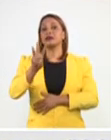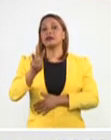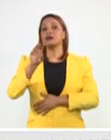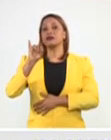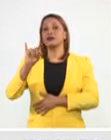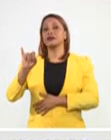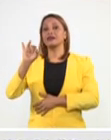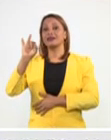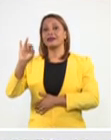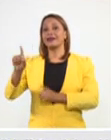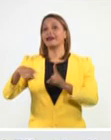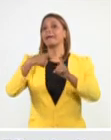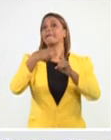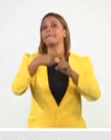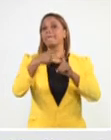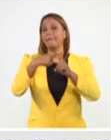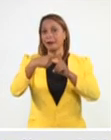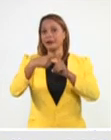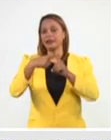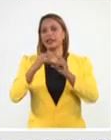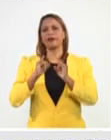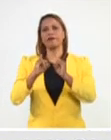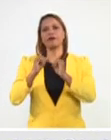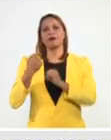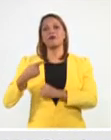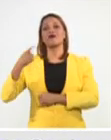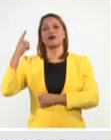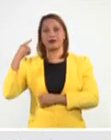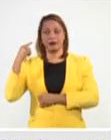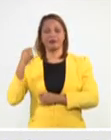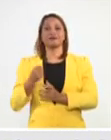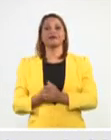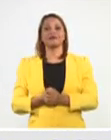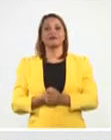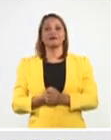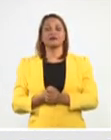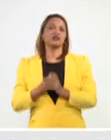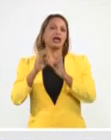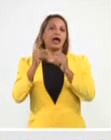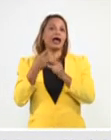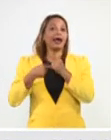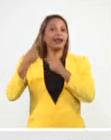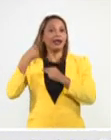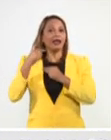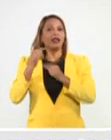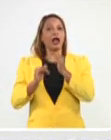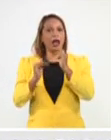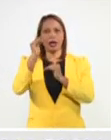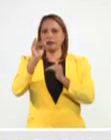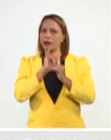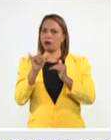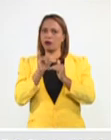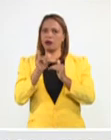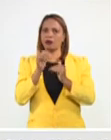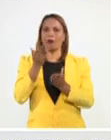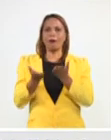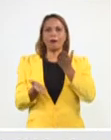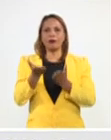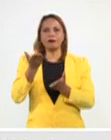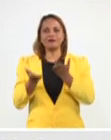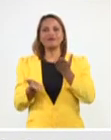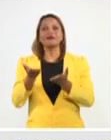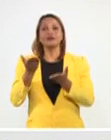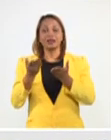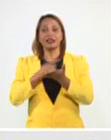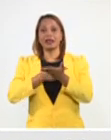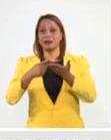1.367 más que los informamos en el día de ayer, que ya era una cifra elevada en relación con el comportamiento de la